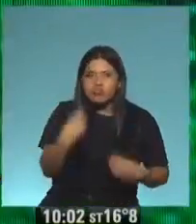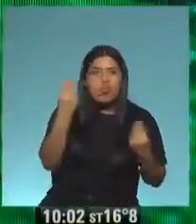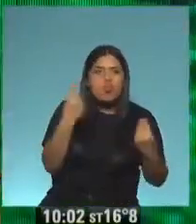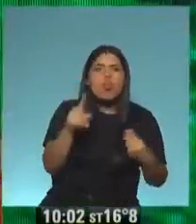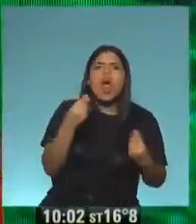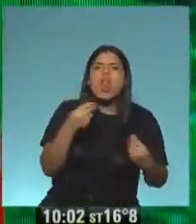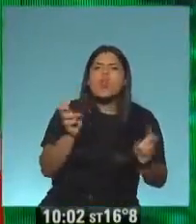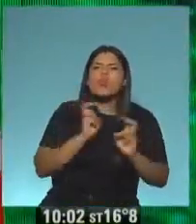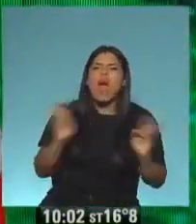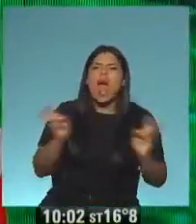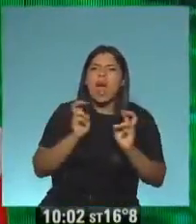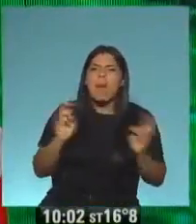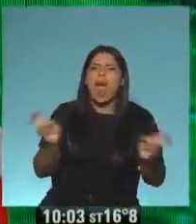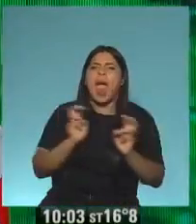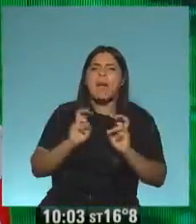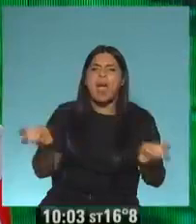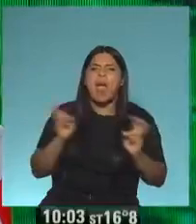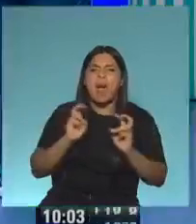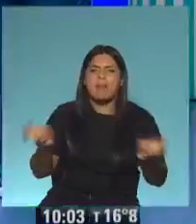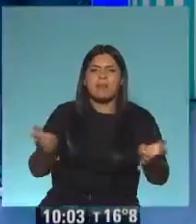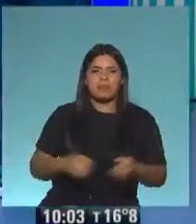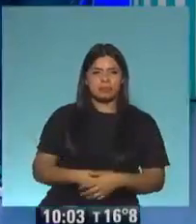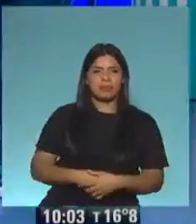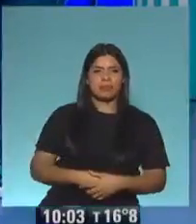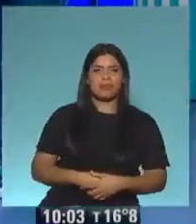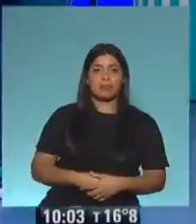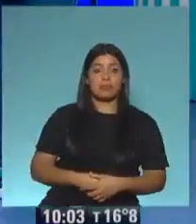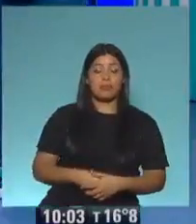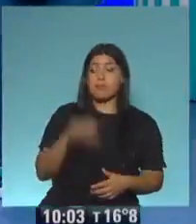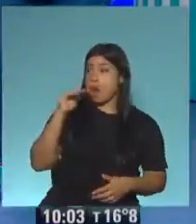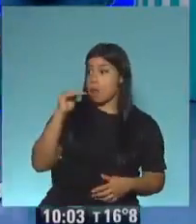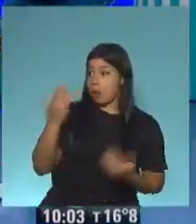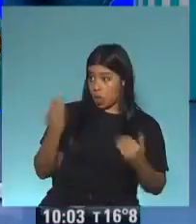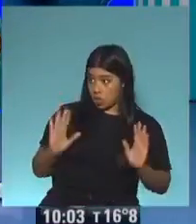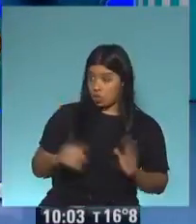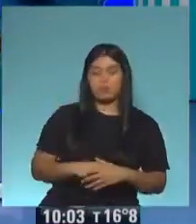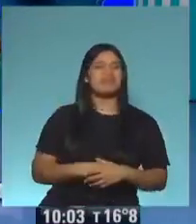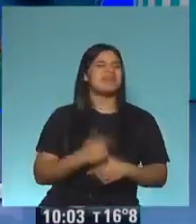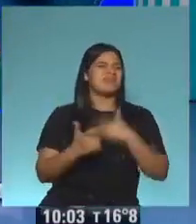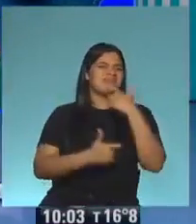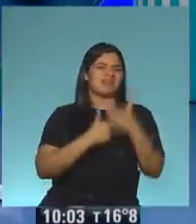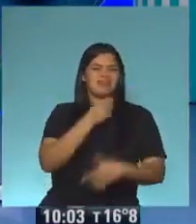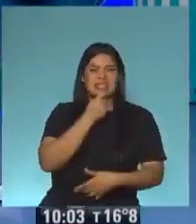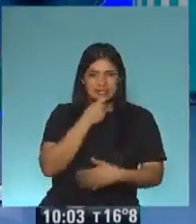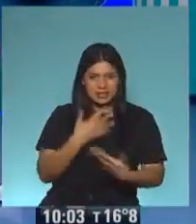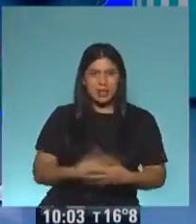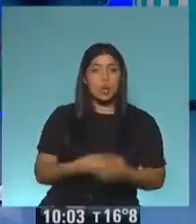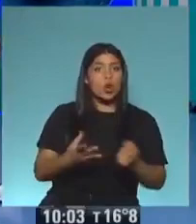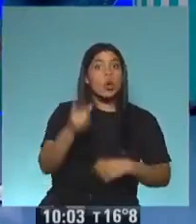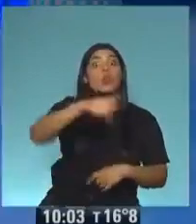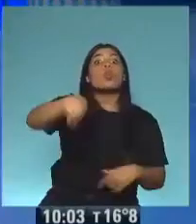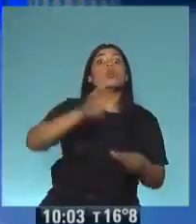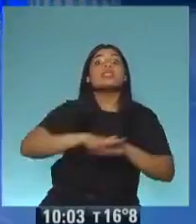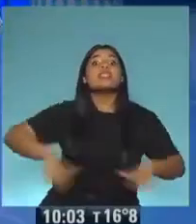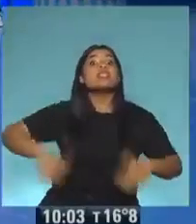Y también hablan. ¡Quiero la papa! No. ¡Quiero la papa! Hablan también los guacamayos. Hablan los guacamayos. Bueno, 30 palabras. Me imagino en casa todos haciendo estos sonidos, ¿eh?